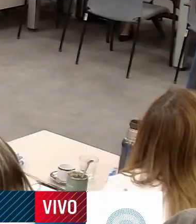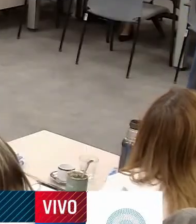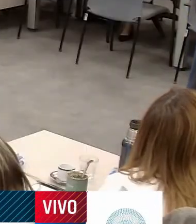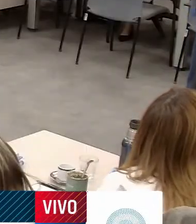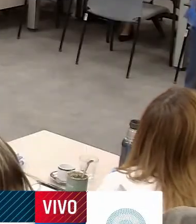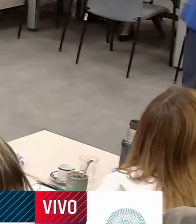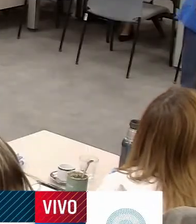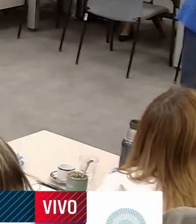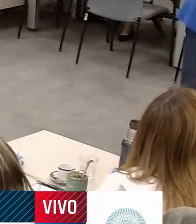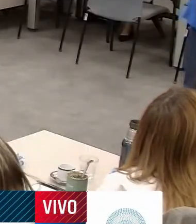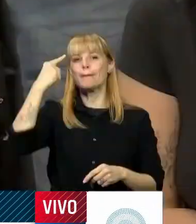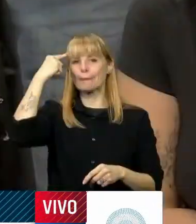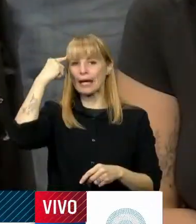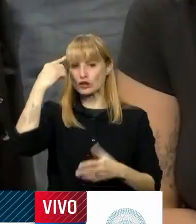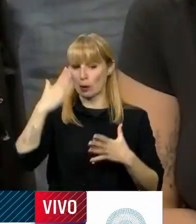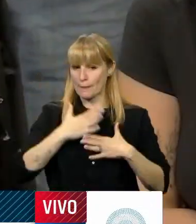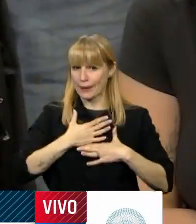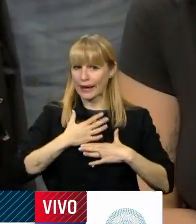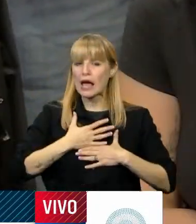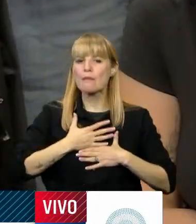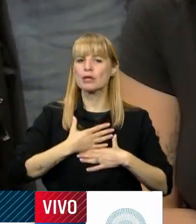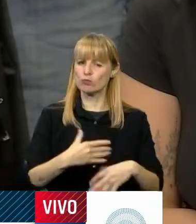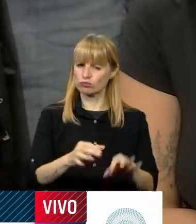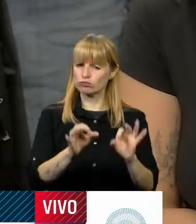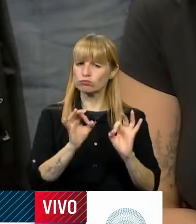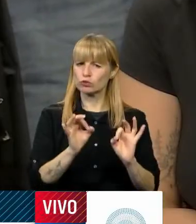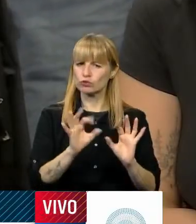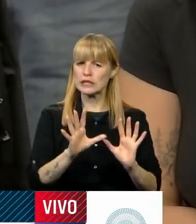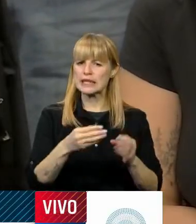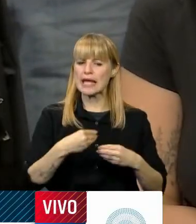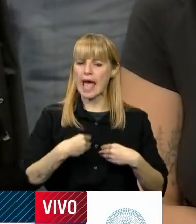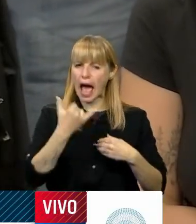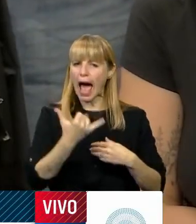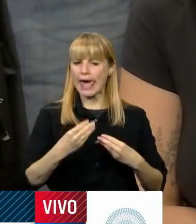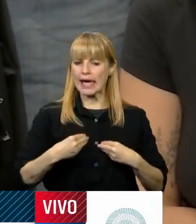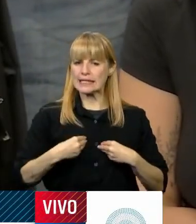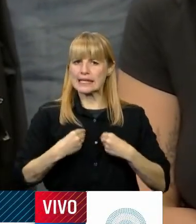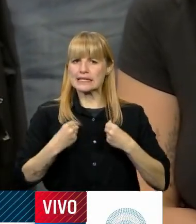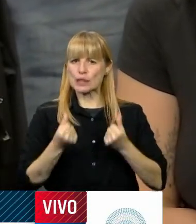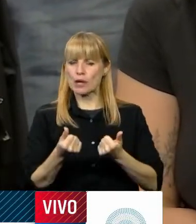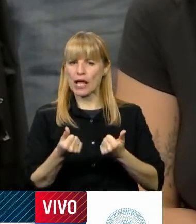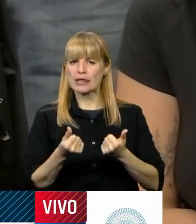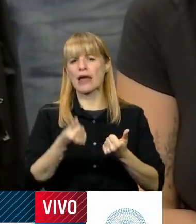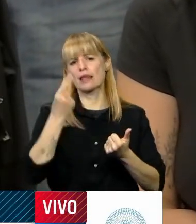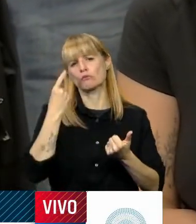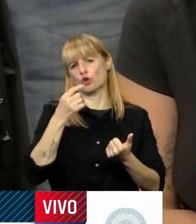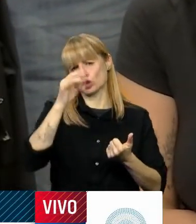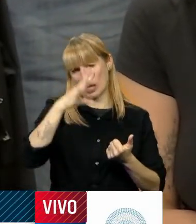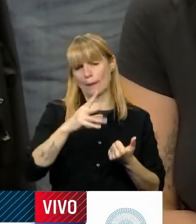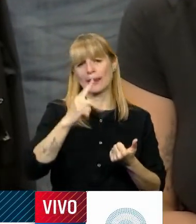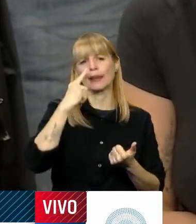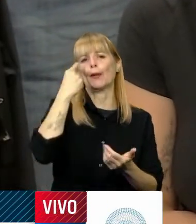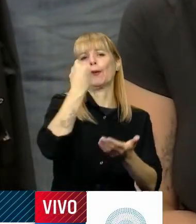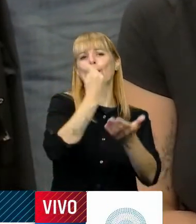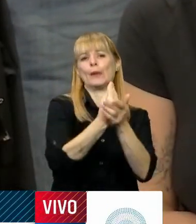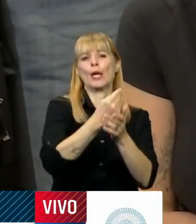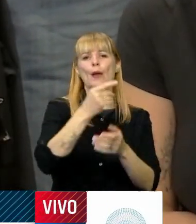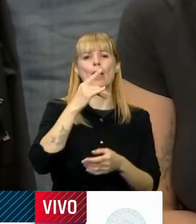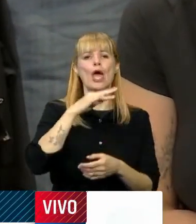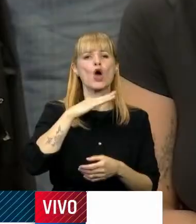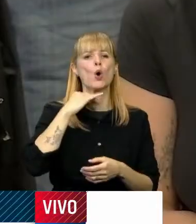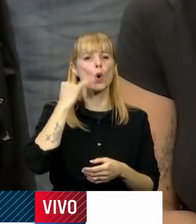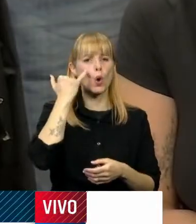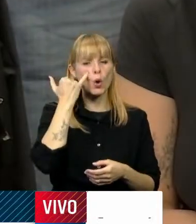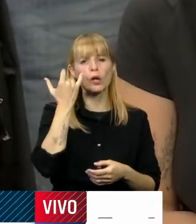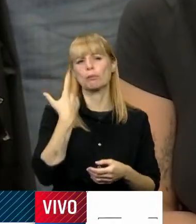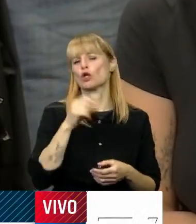También el tema de discapacidad sigue siendo un tema de discusión en las comisiones del Congreso. Sí, con esta reciente